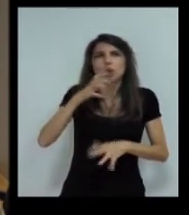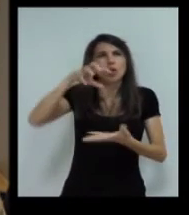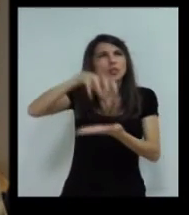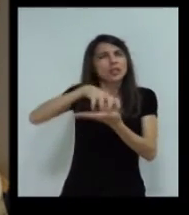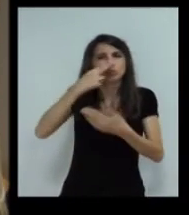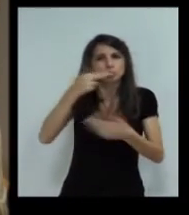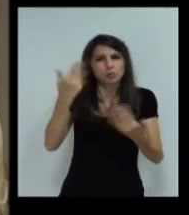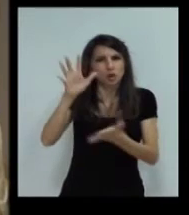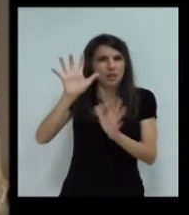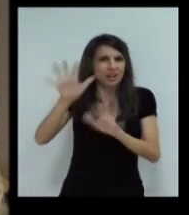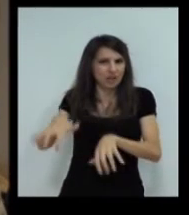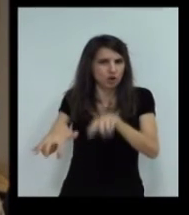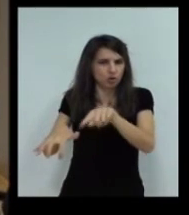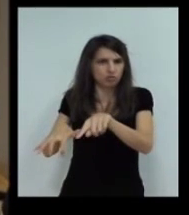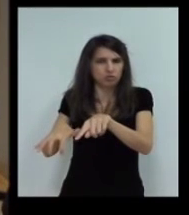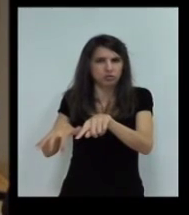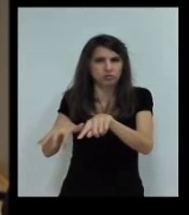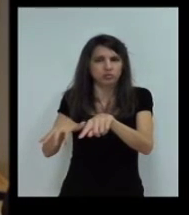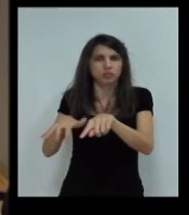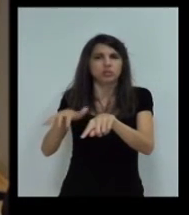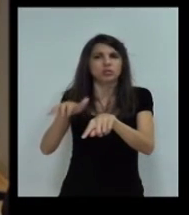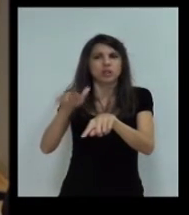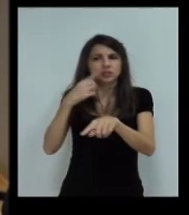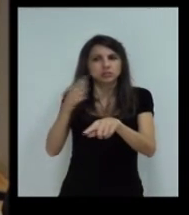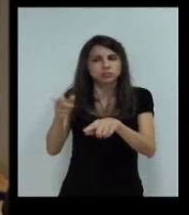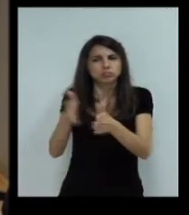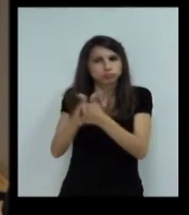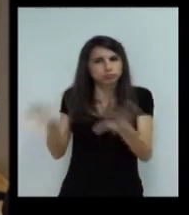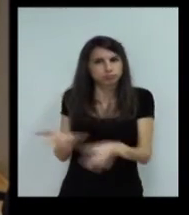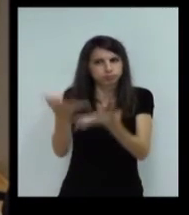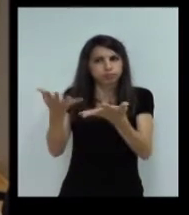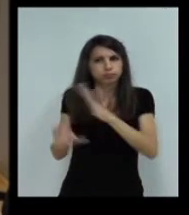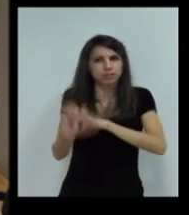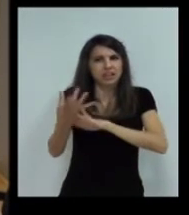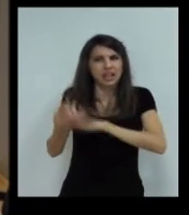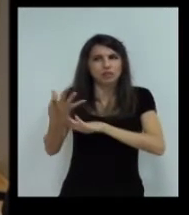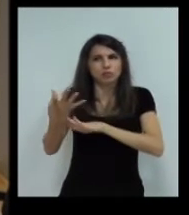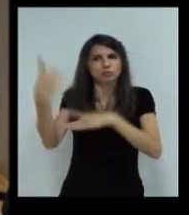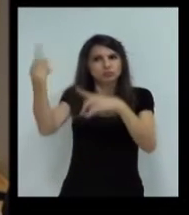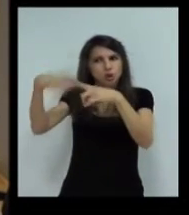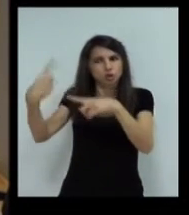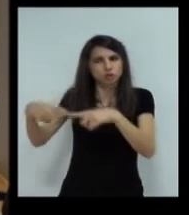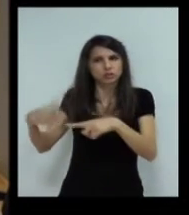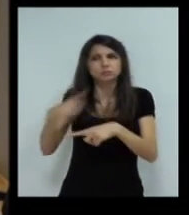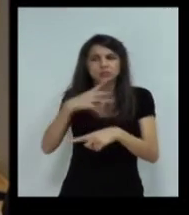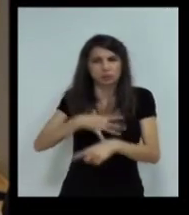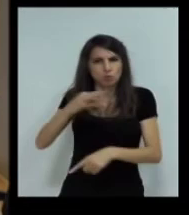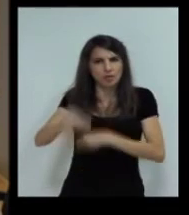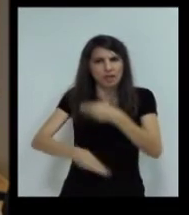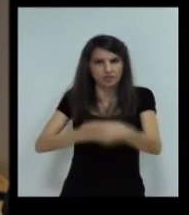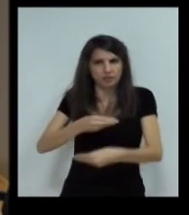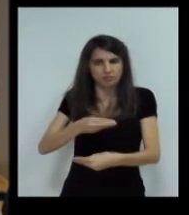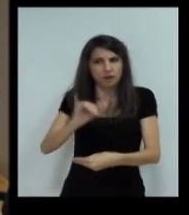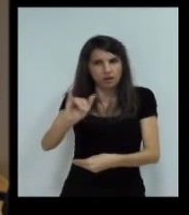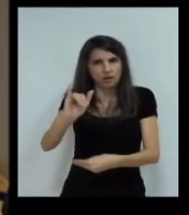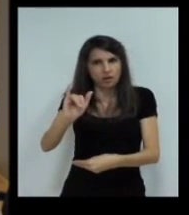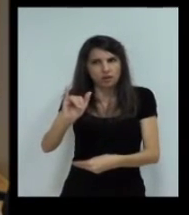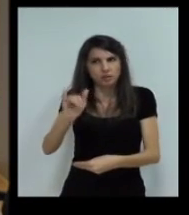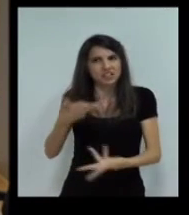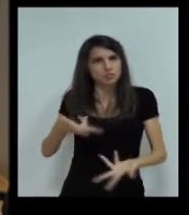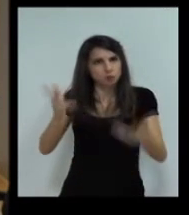pues desde Inteco se han promovido herramientas de estas características, o sea que sí que es posible, o sea, es posible, existe y está